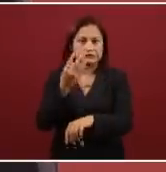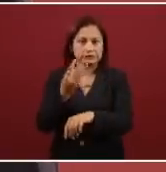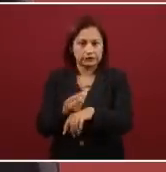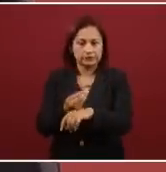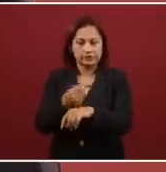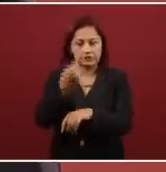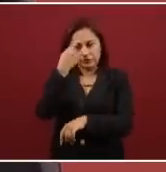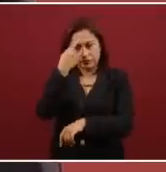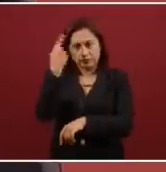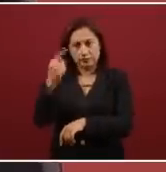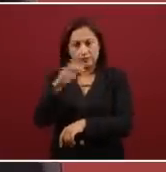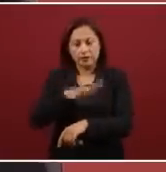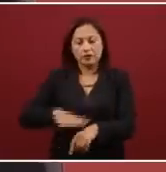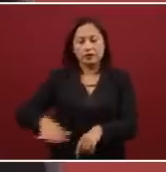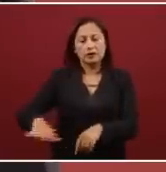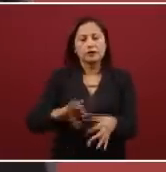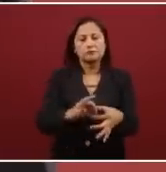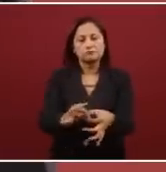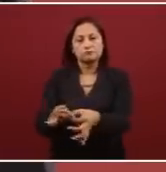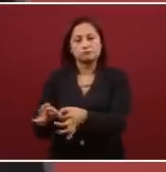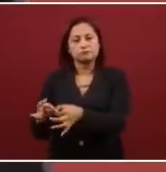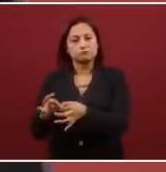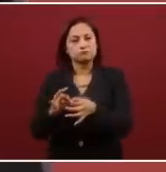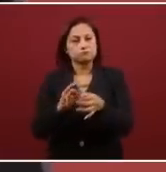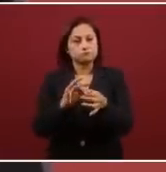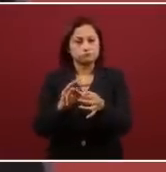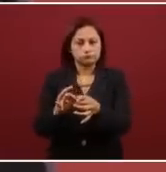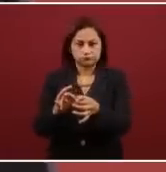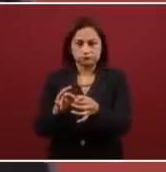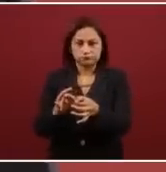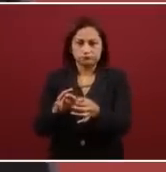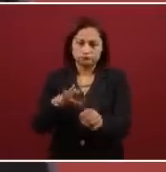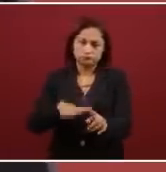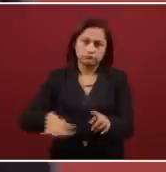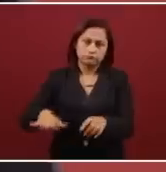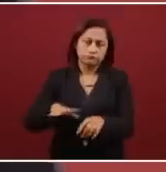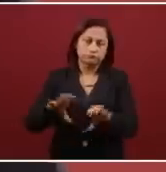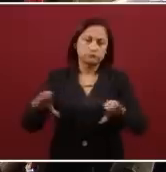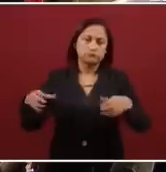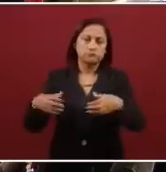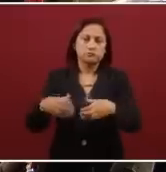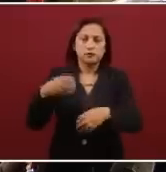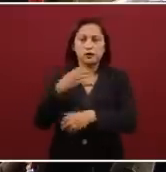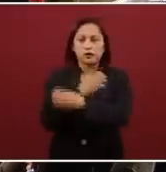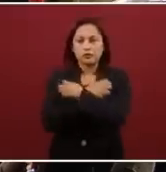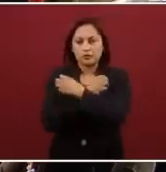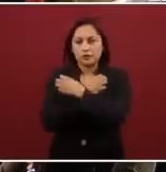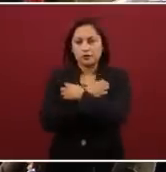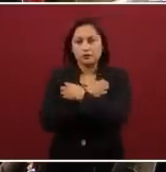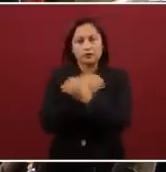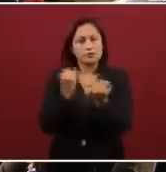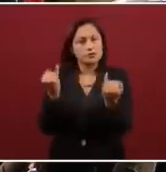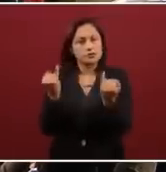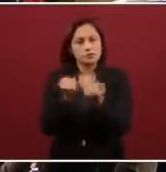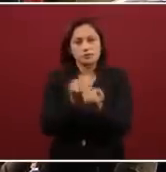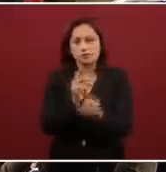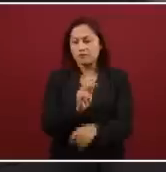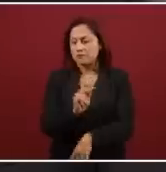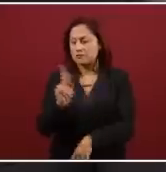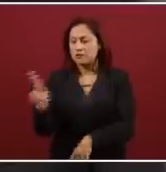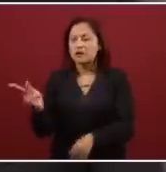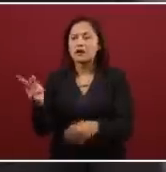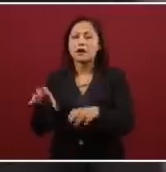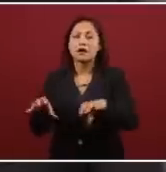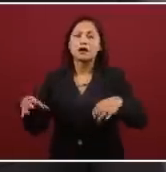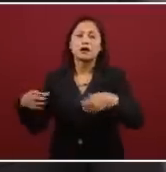único en lo educativo y en la salud? O sea,